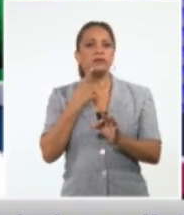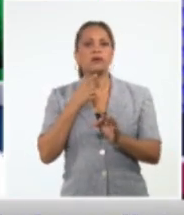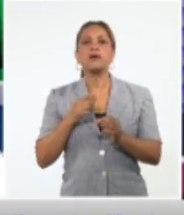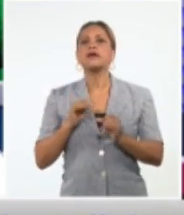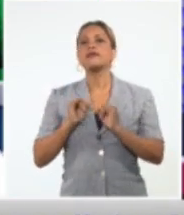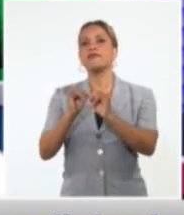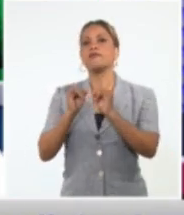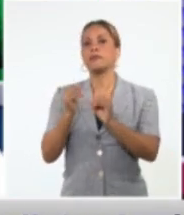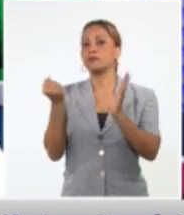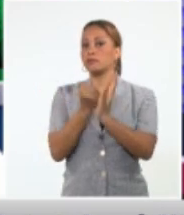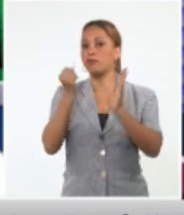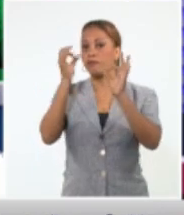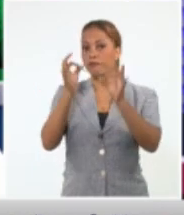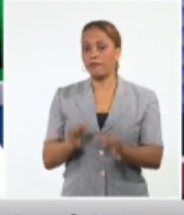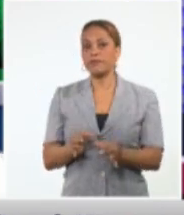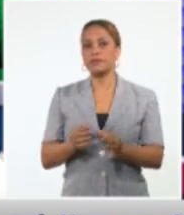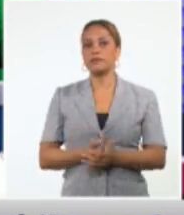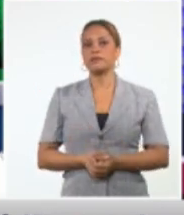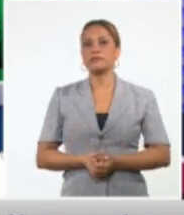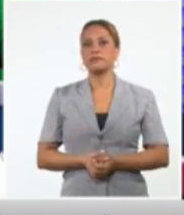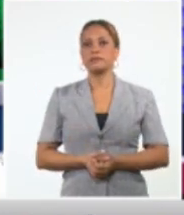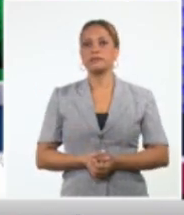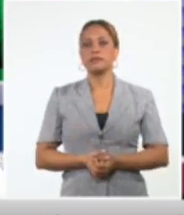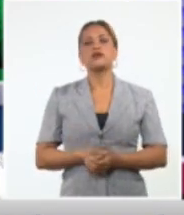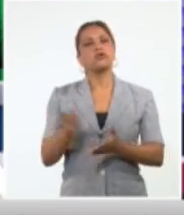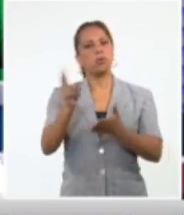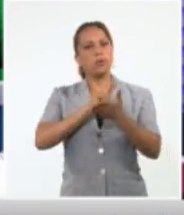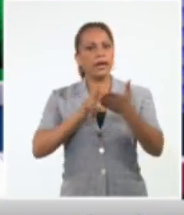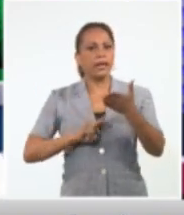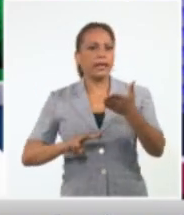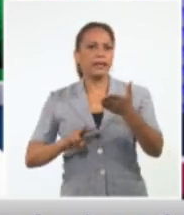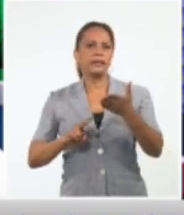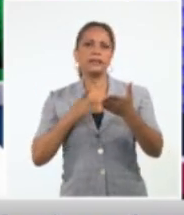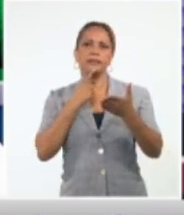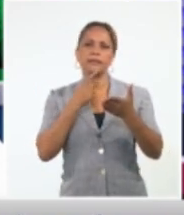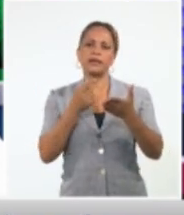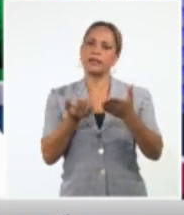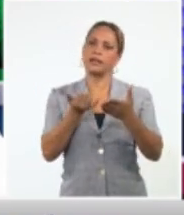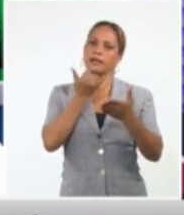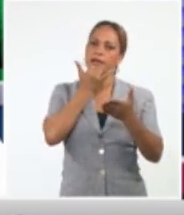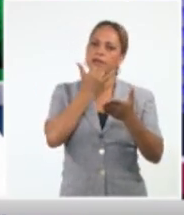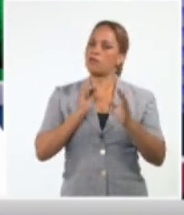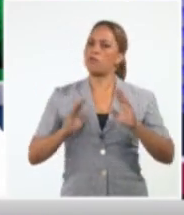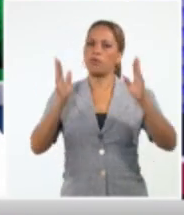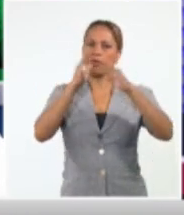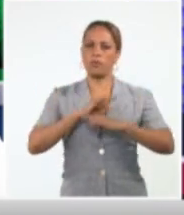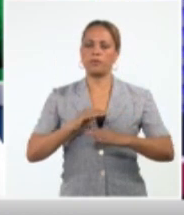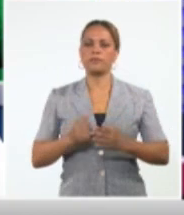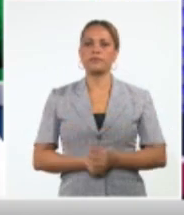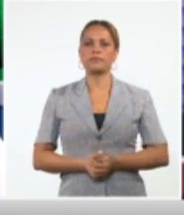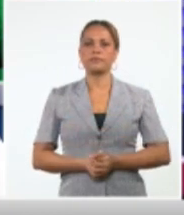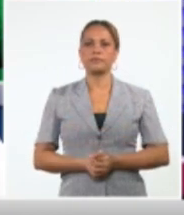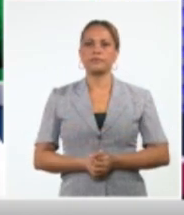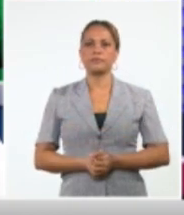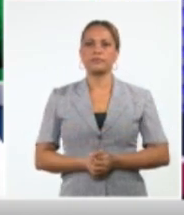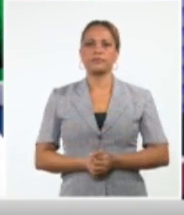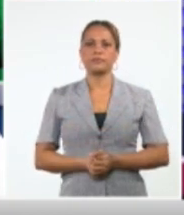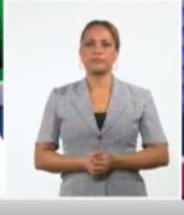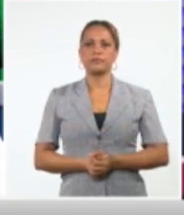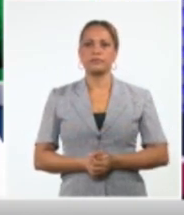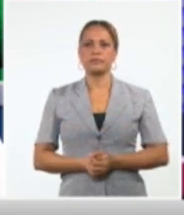oficial, y la voy a leer para no pecar de ninguna dificultad.